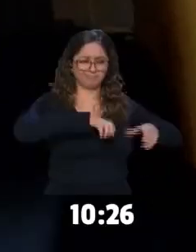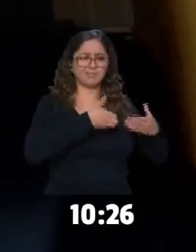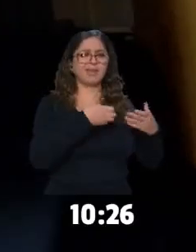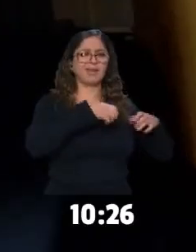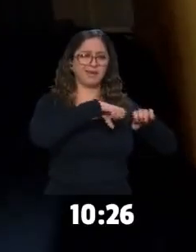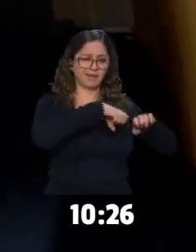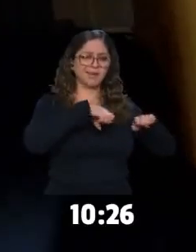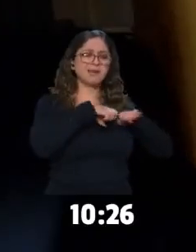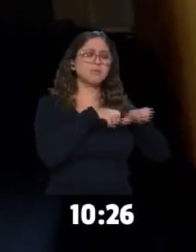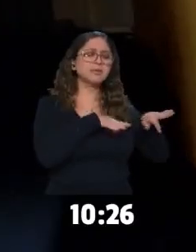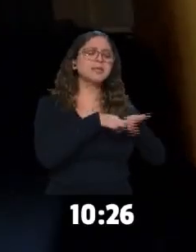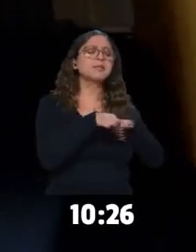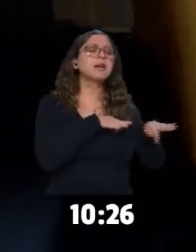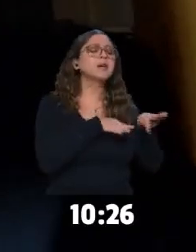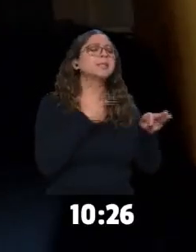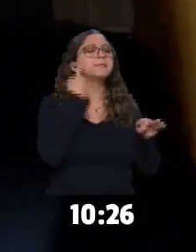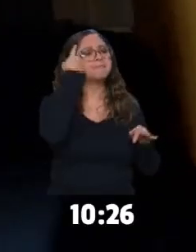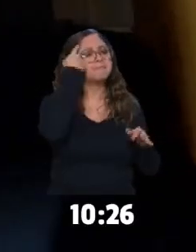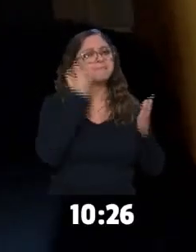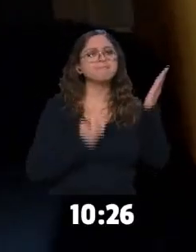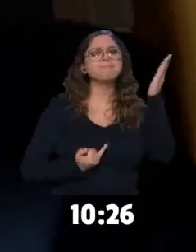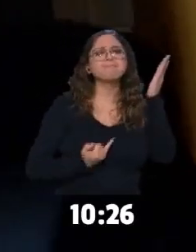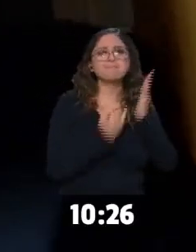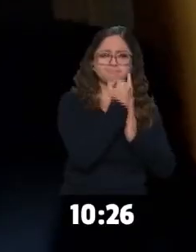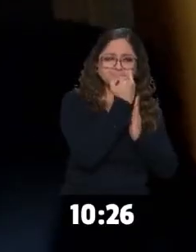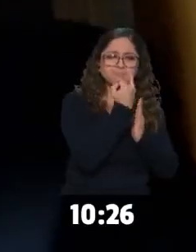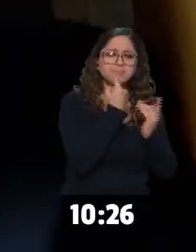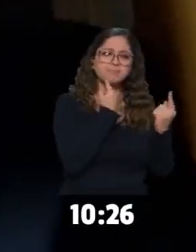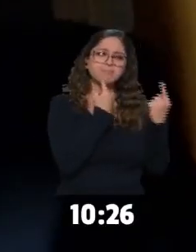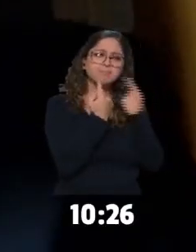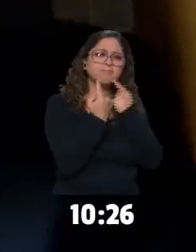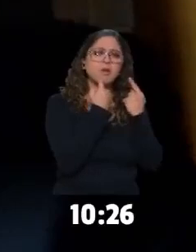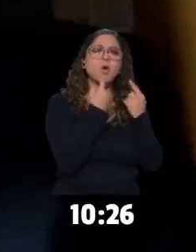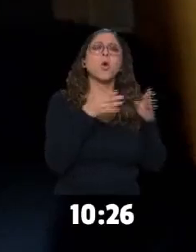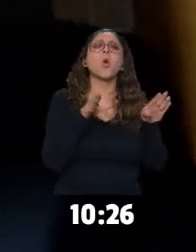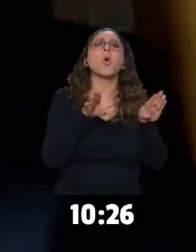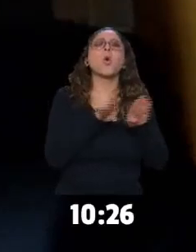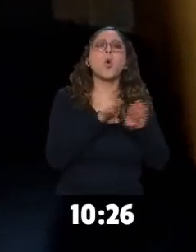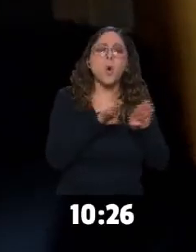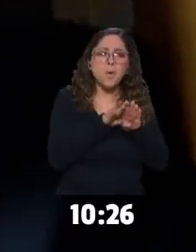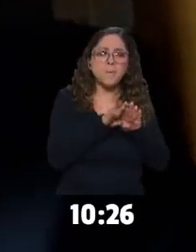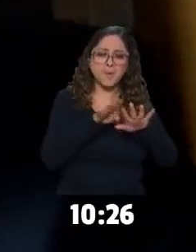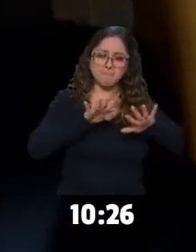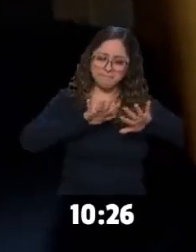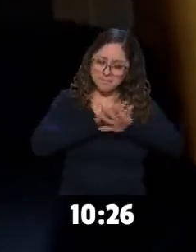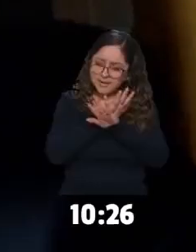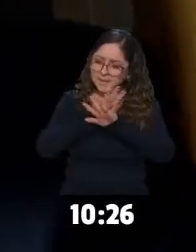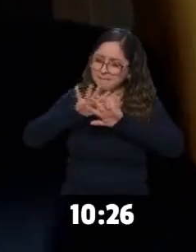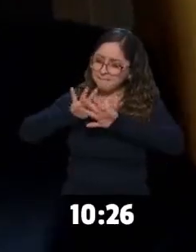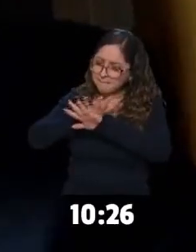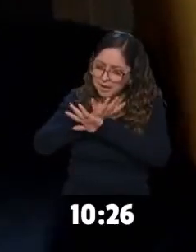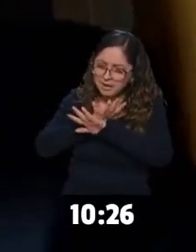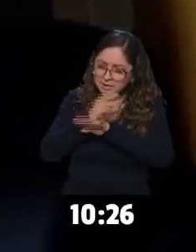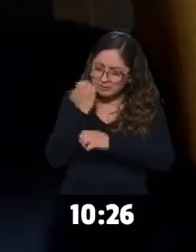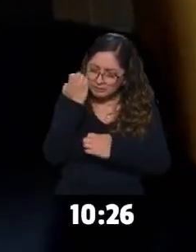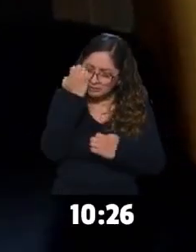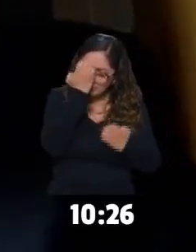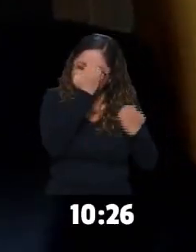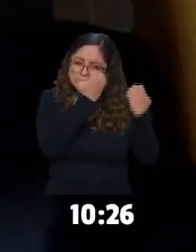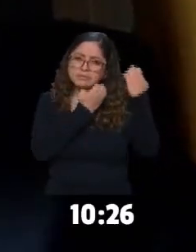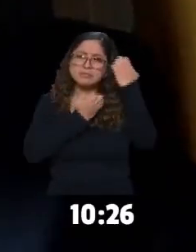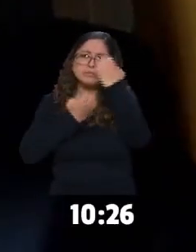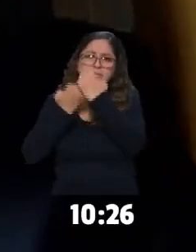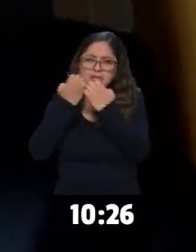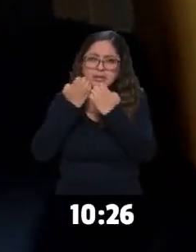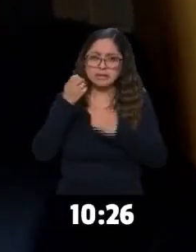tiempo, la campaña y muy particularmente la transición, de analizar la